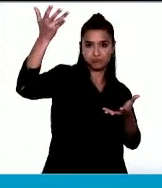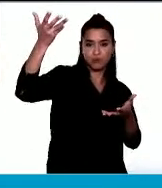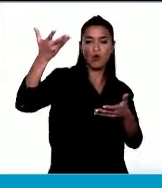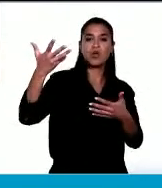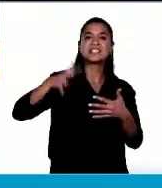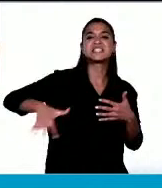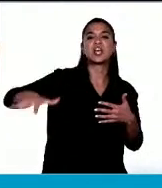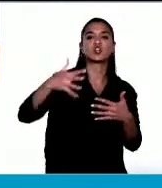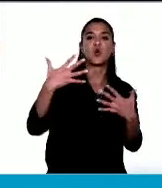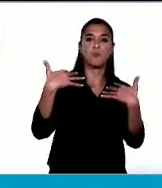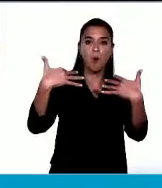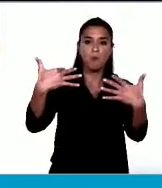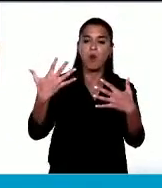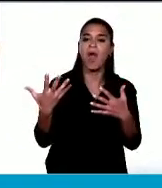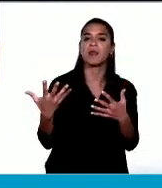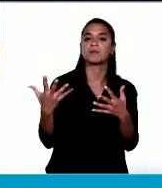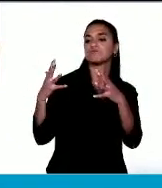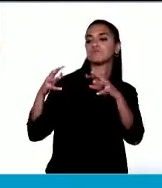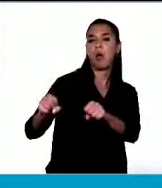populares hacia la toma del poder.